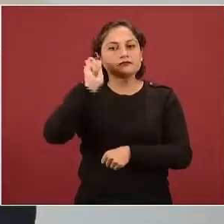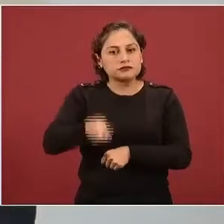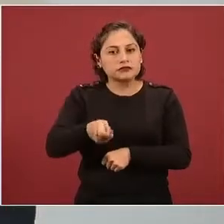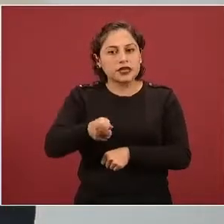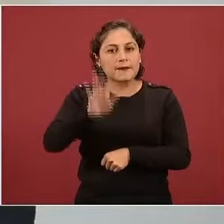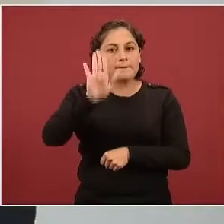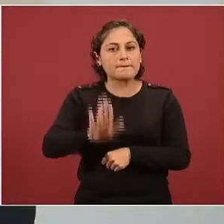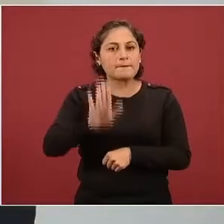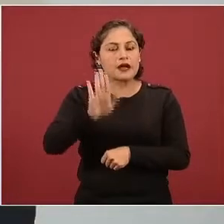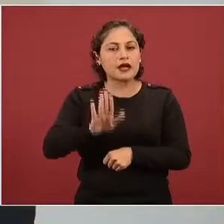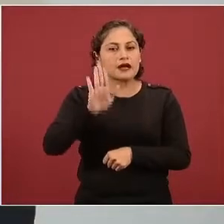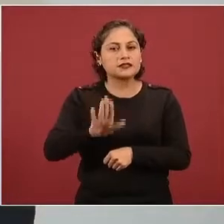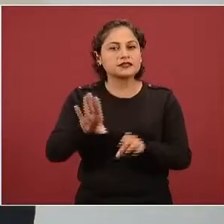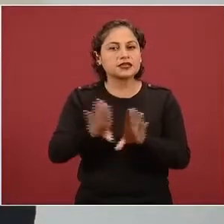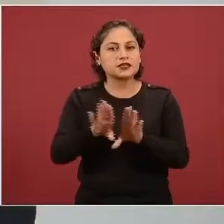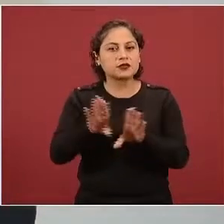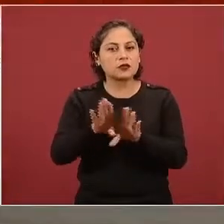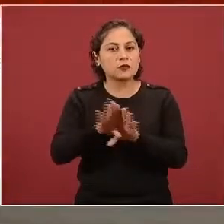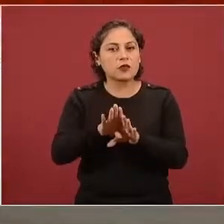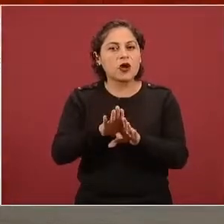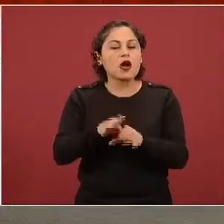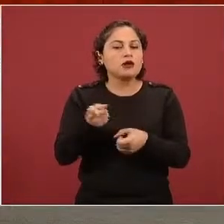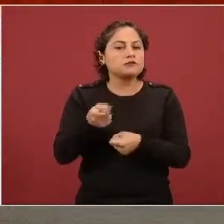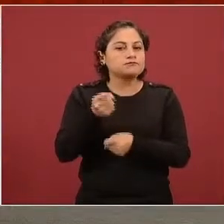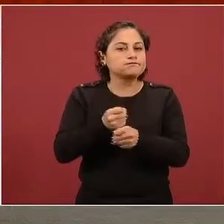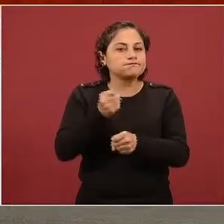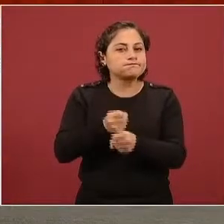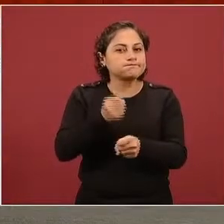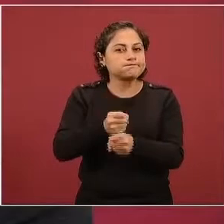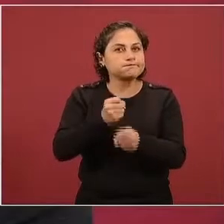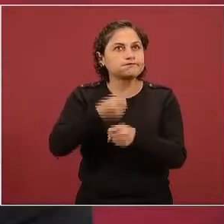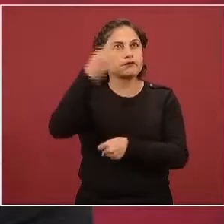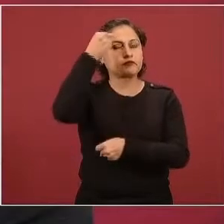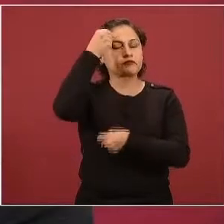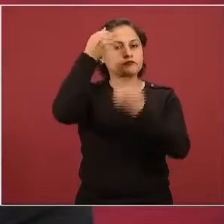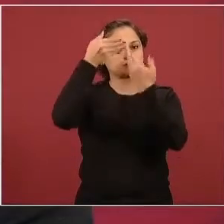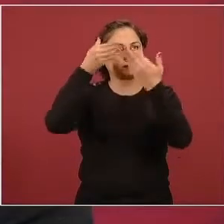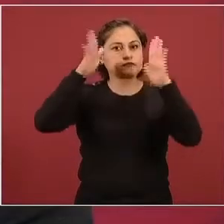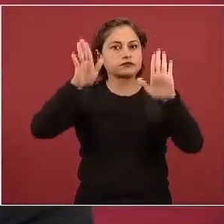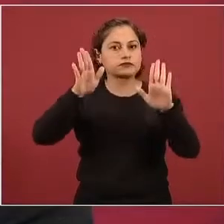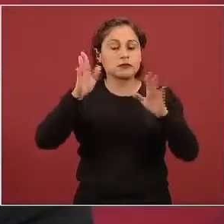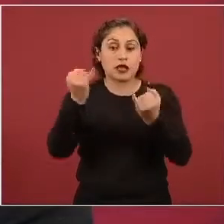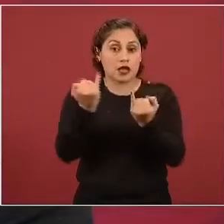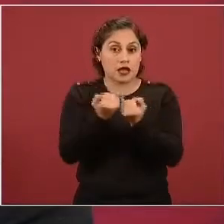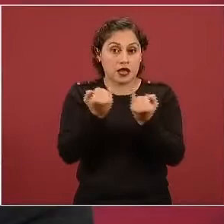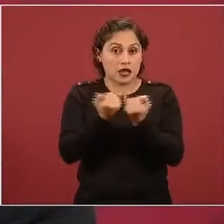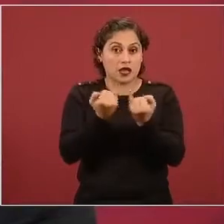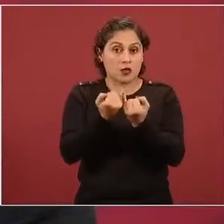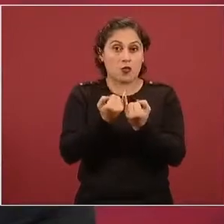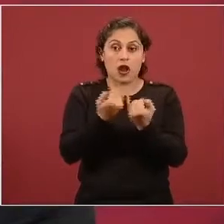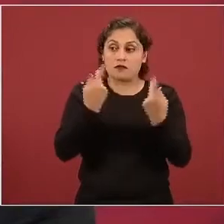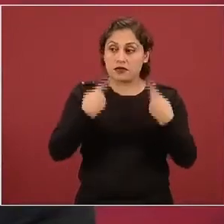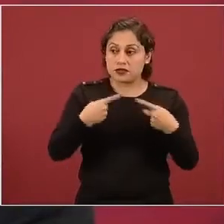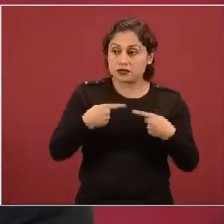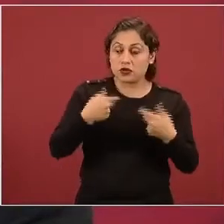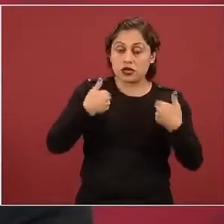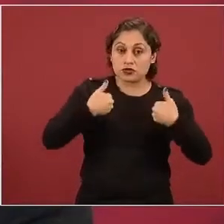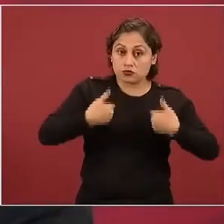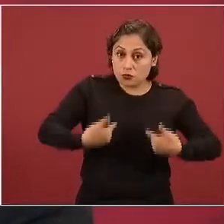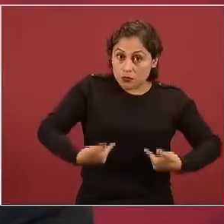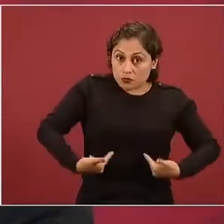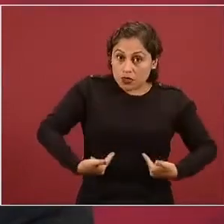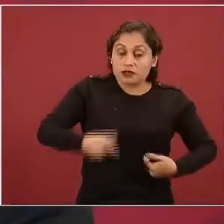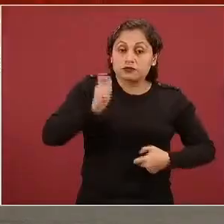alumbra en una tarea en constante progreso, como individuos y como especie, una especie que